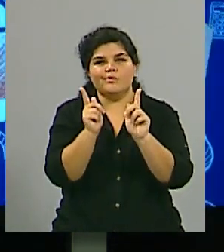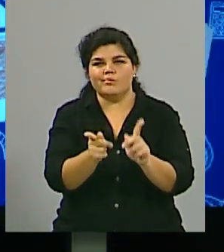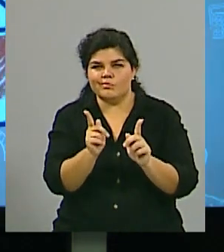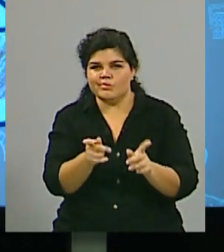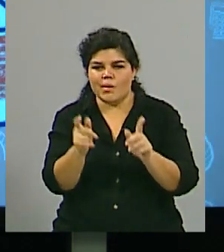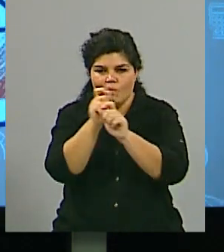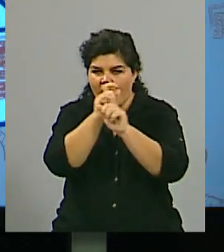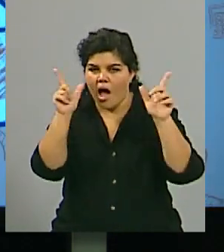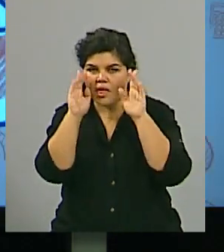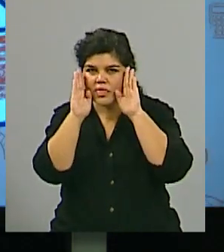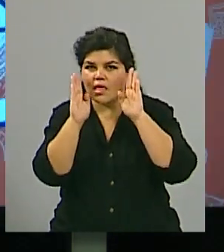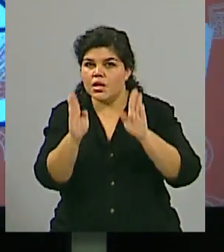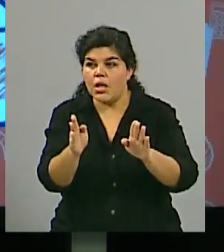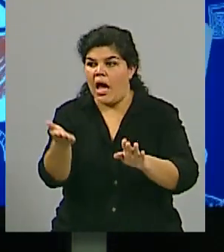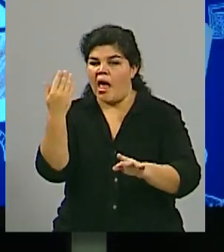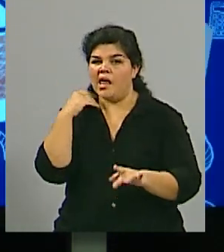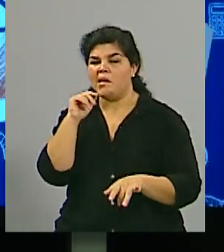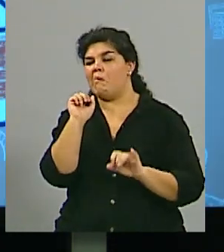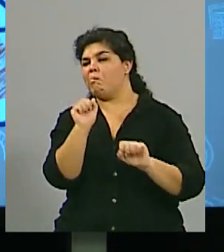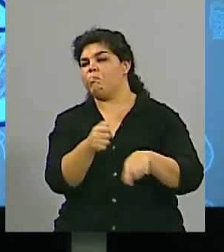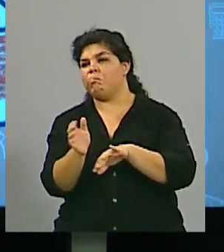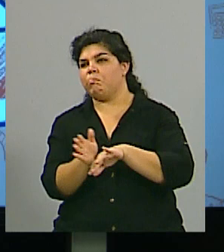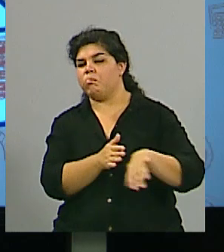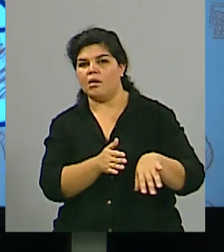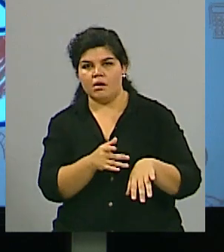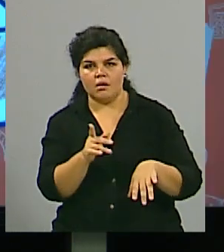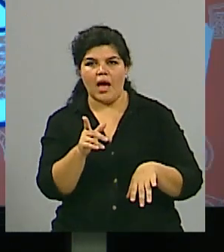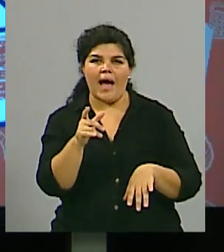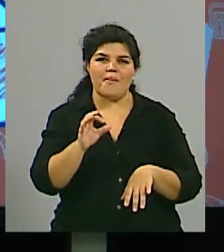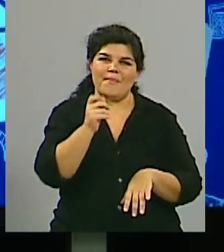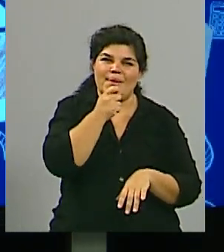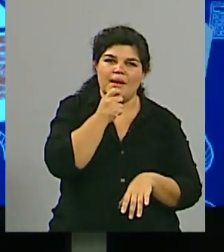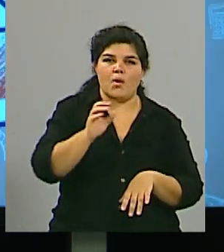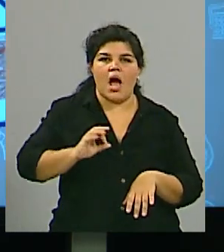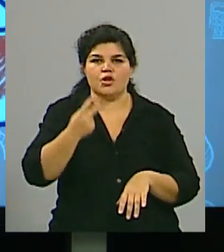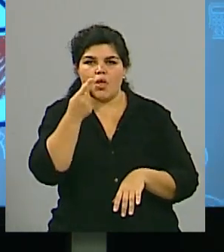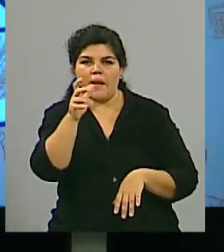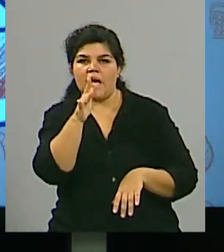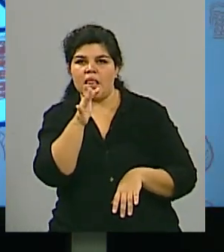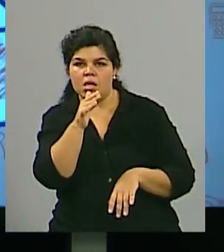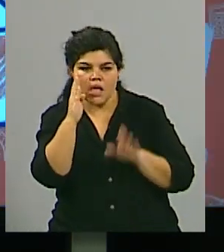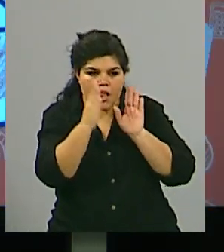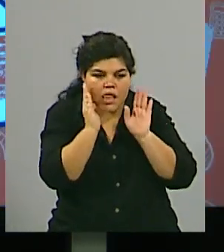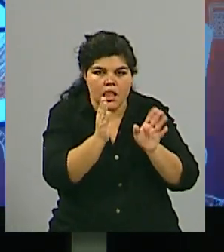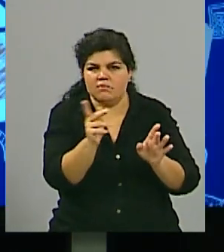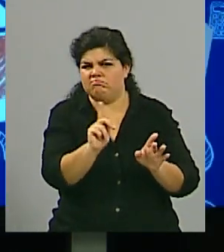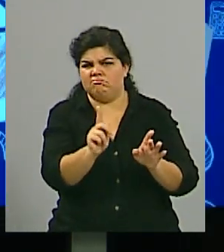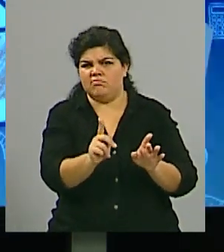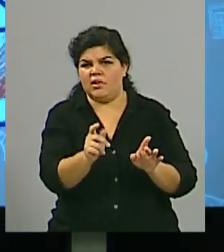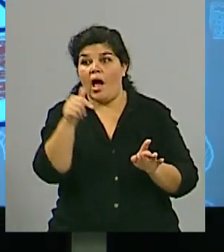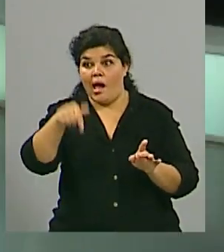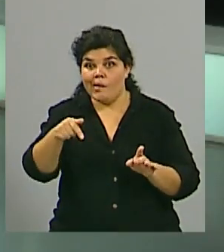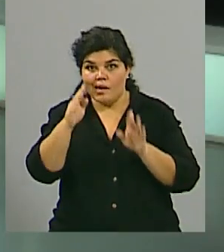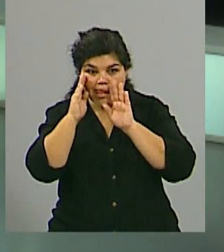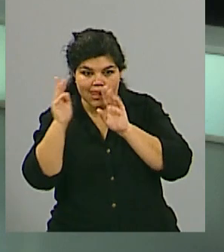mayor relevancia de las que se le daba en su momento, ¿no? En el 2014, por ejemplo. Lo cierto es que reúne a los 5 países